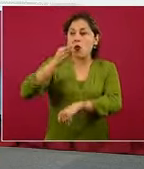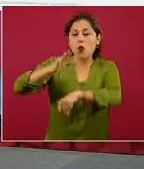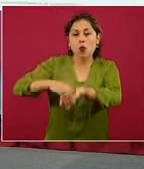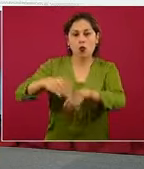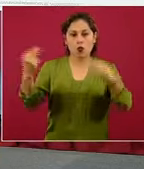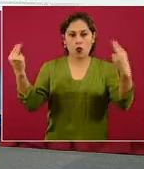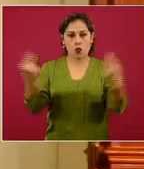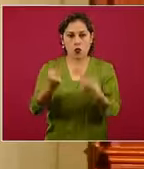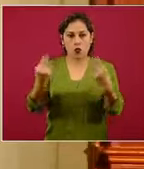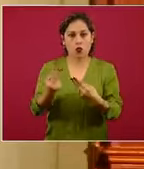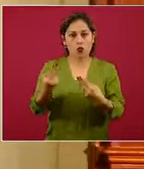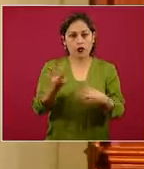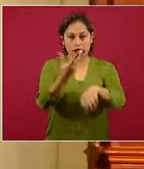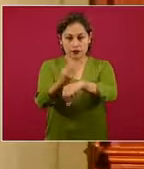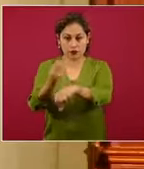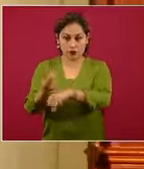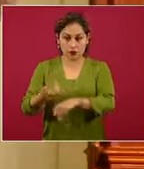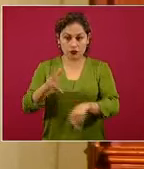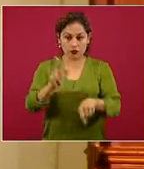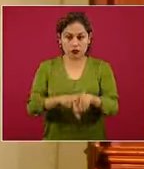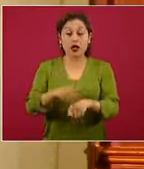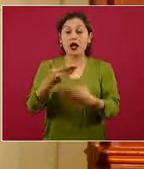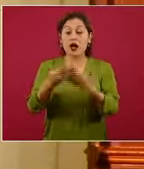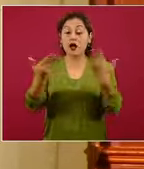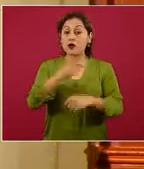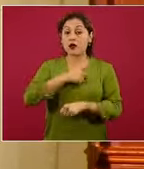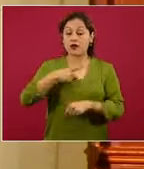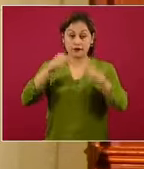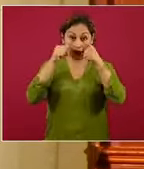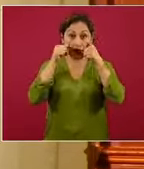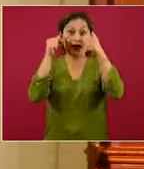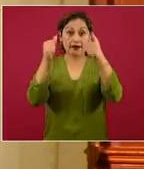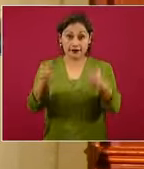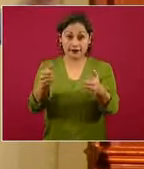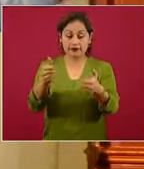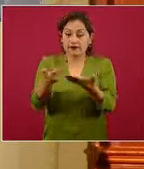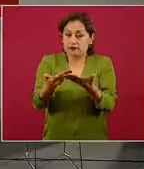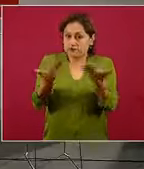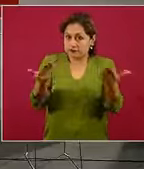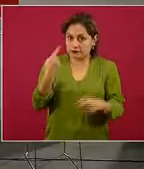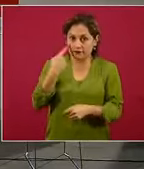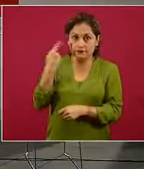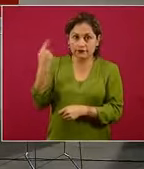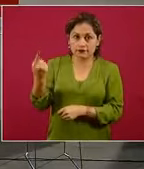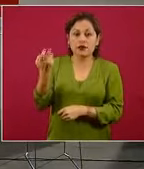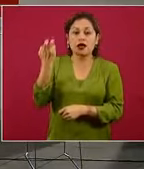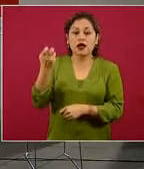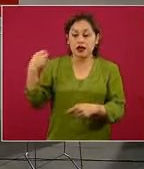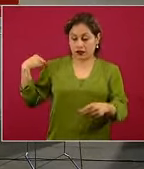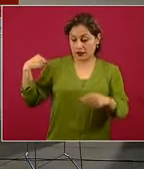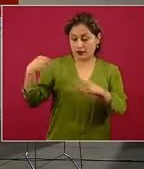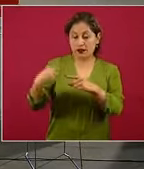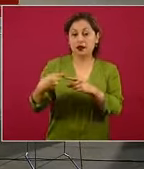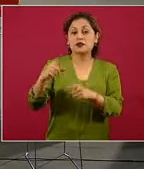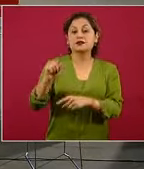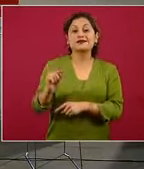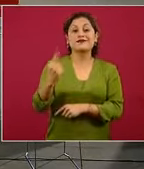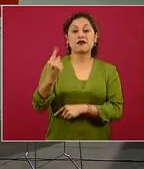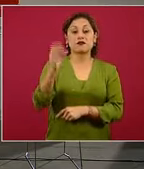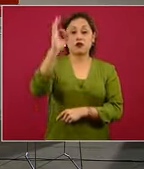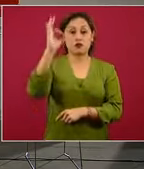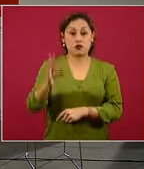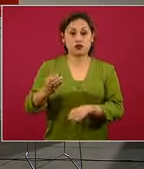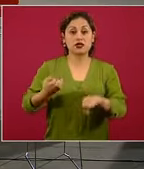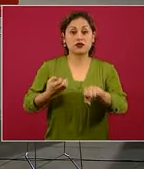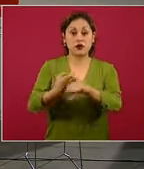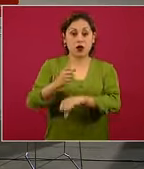todavía poner más enfoque a los mismos. Y bueno, aquí tenemos precisamente para el día de hoy superando con un 71% al estado